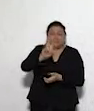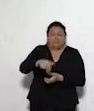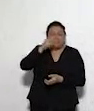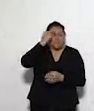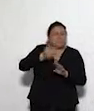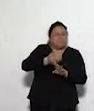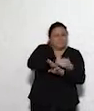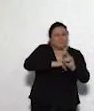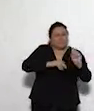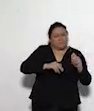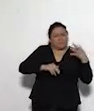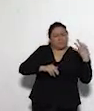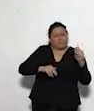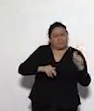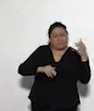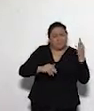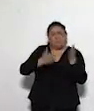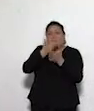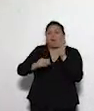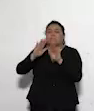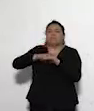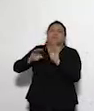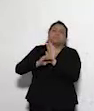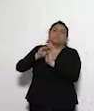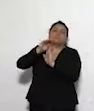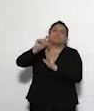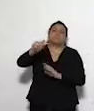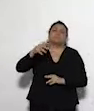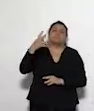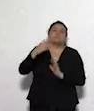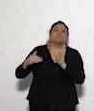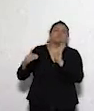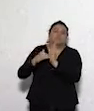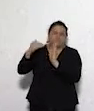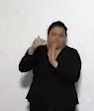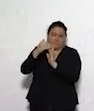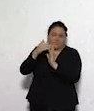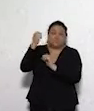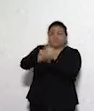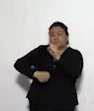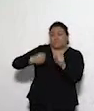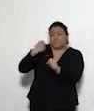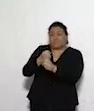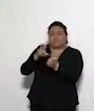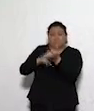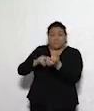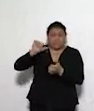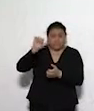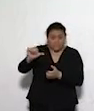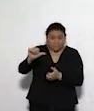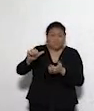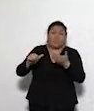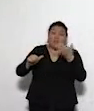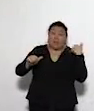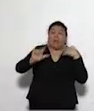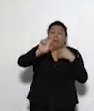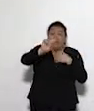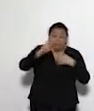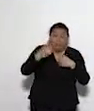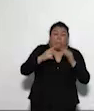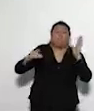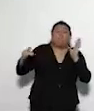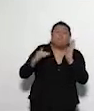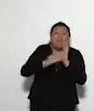24.2 millones. Durante el 2016 se habrían cometido cerca de 31 millones de delitos y más